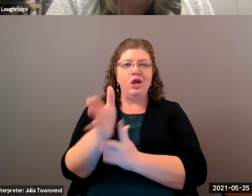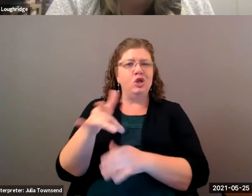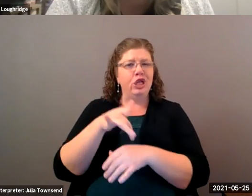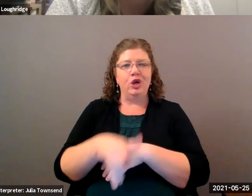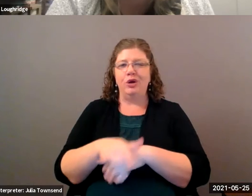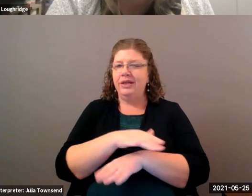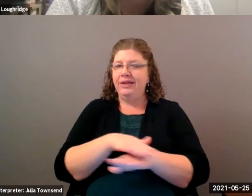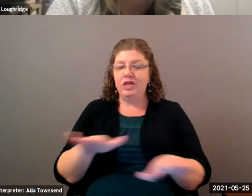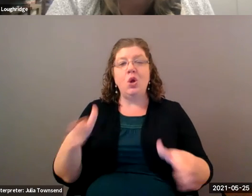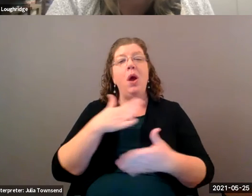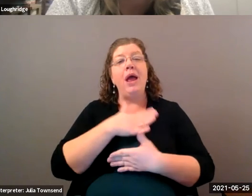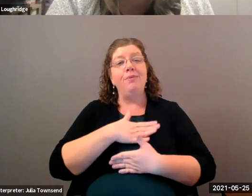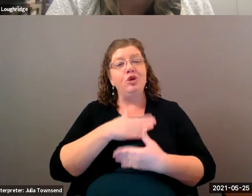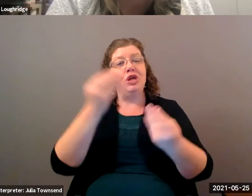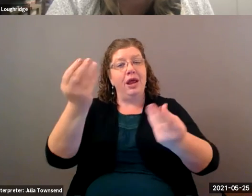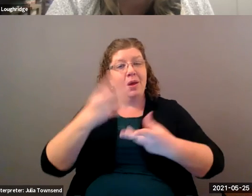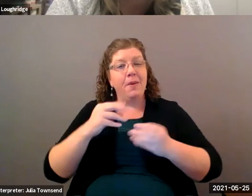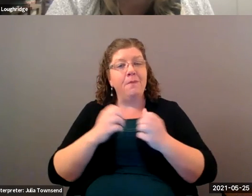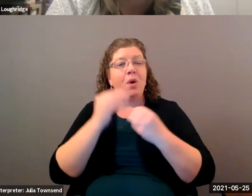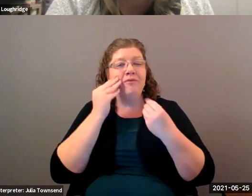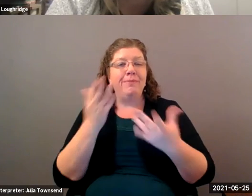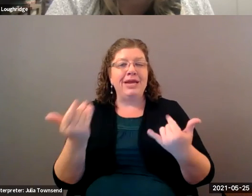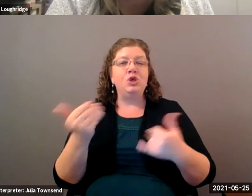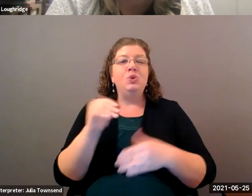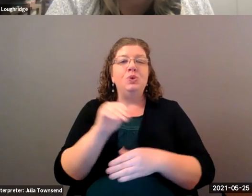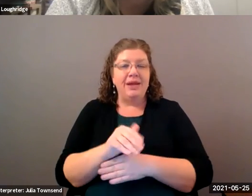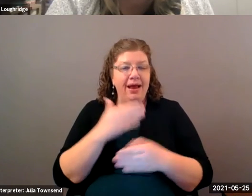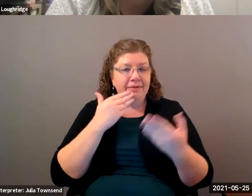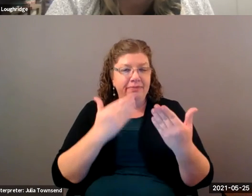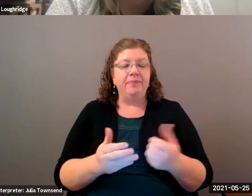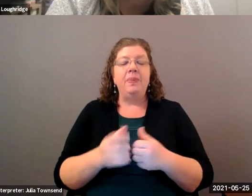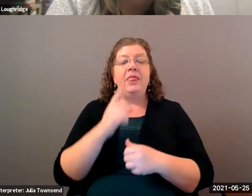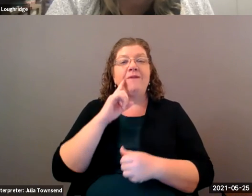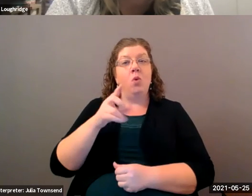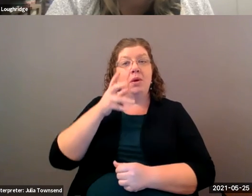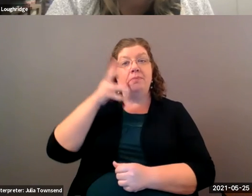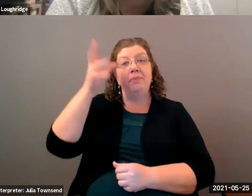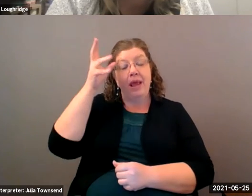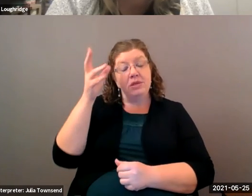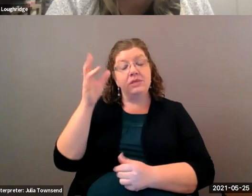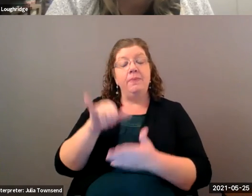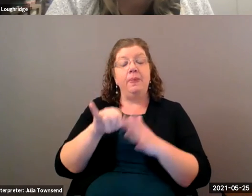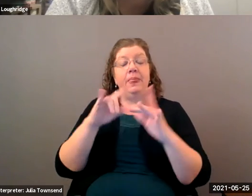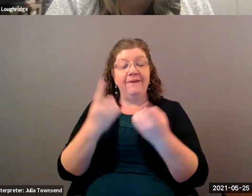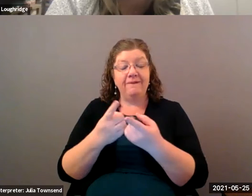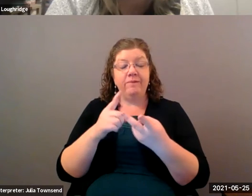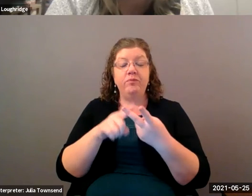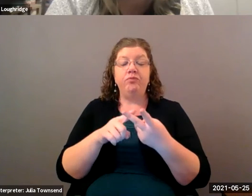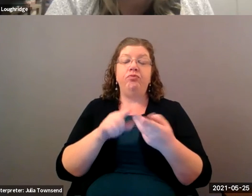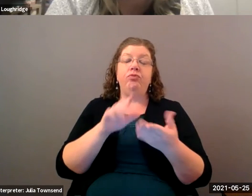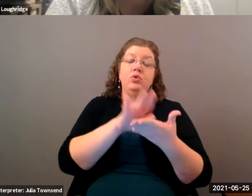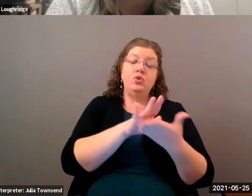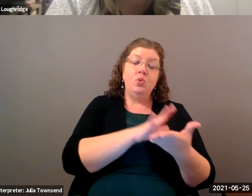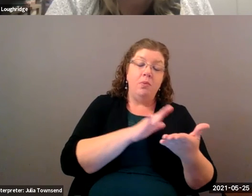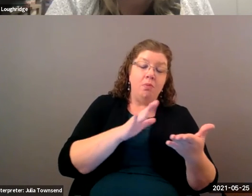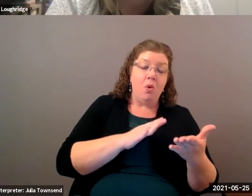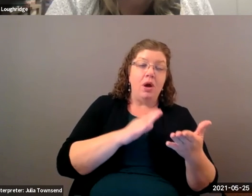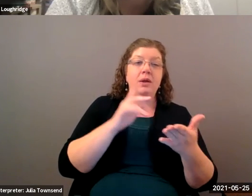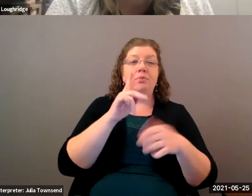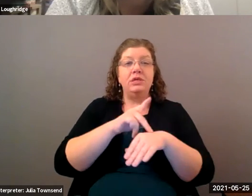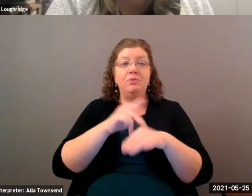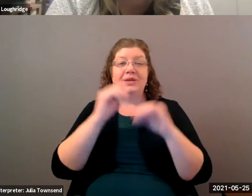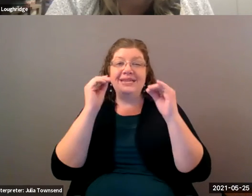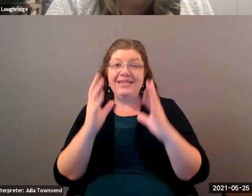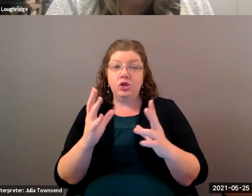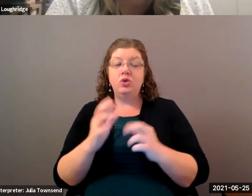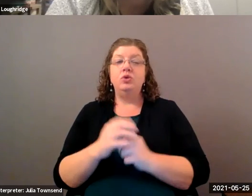consejo. Se me hace que no tuvieron suficiente transparencia inicialmente. Y no nada más a los